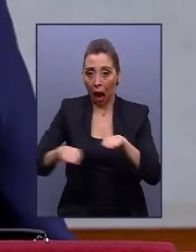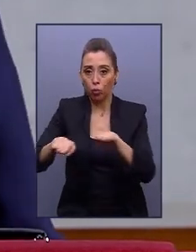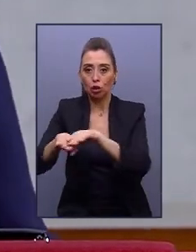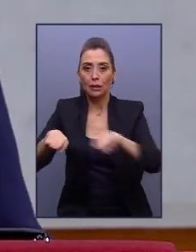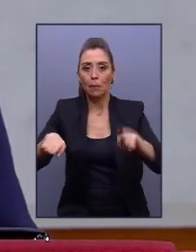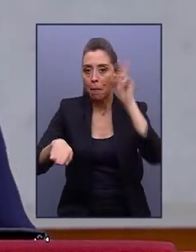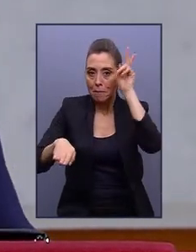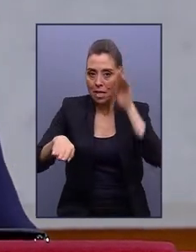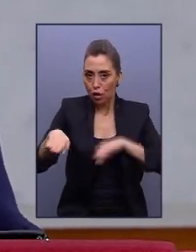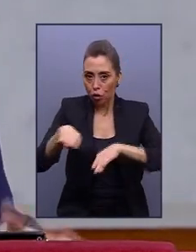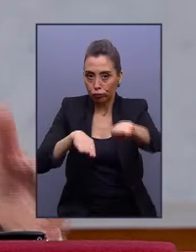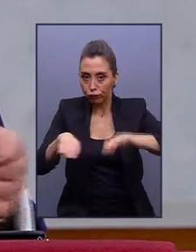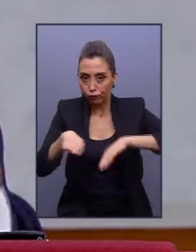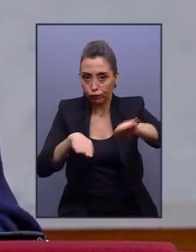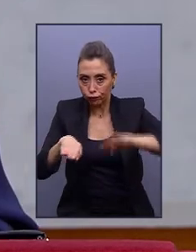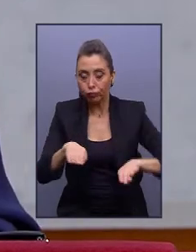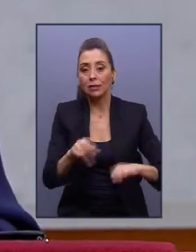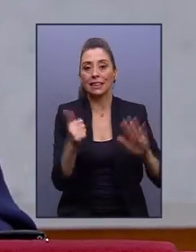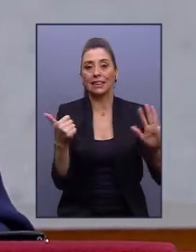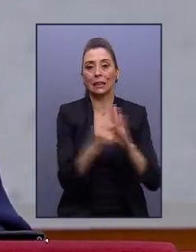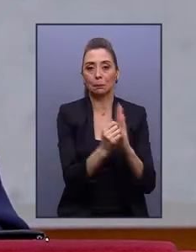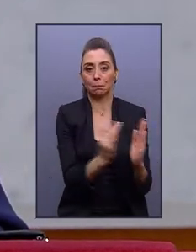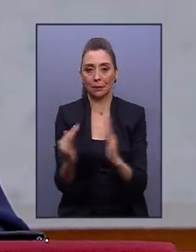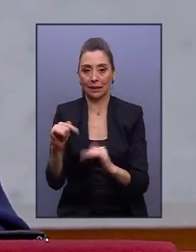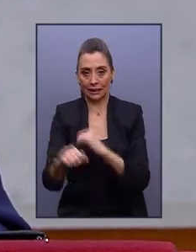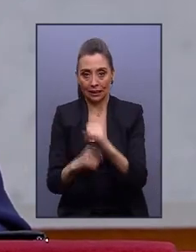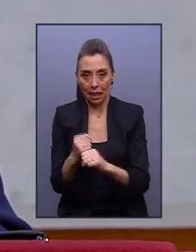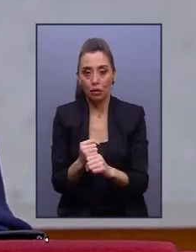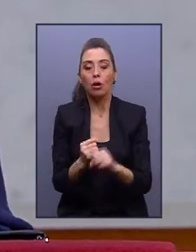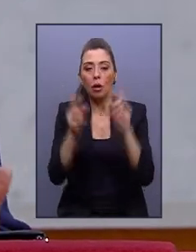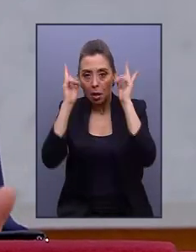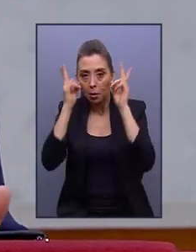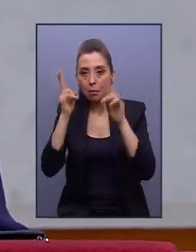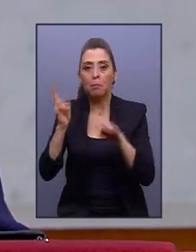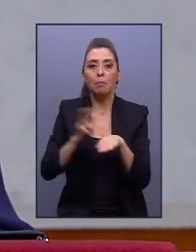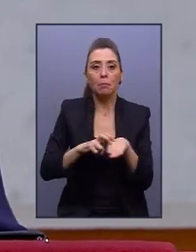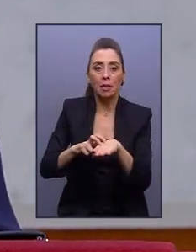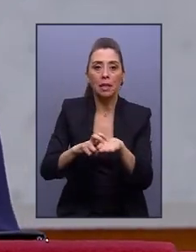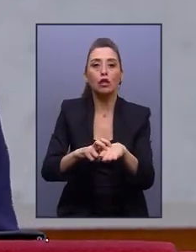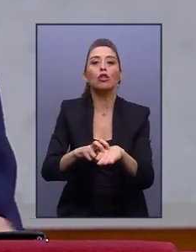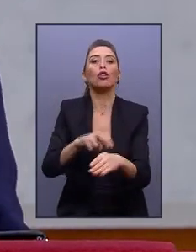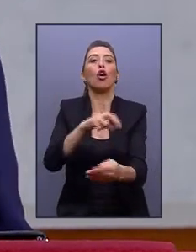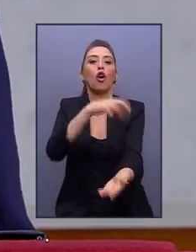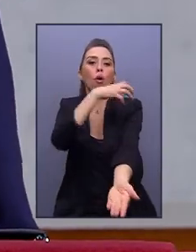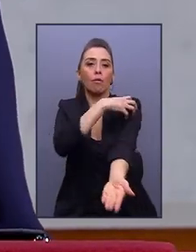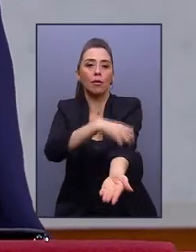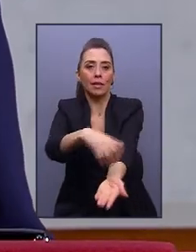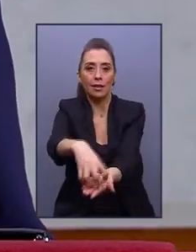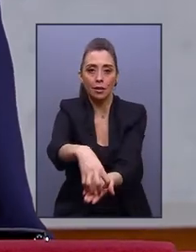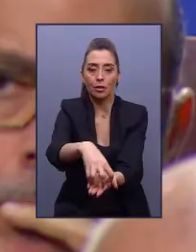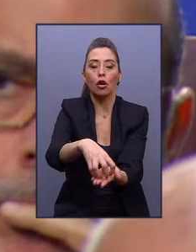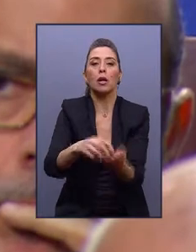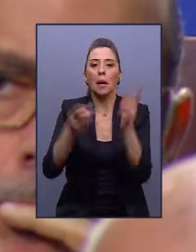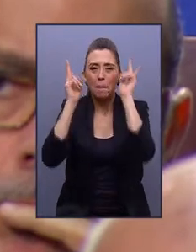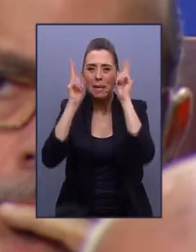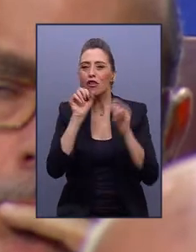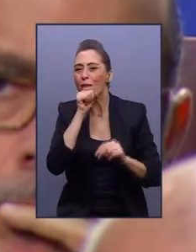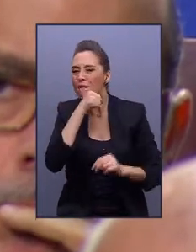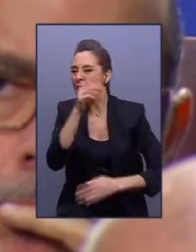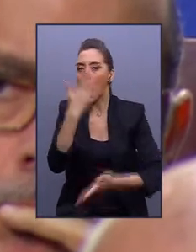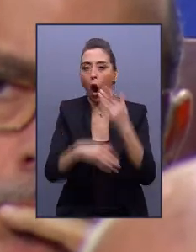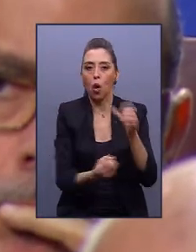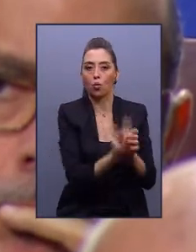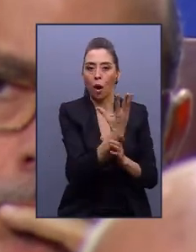semestre de este año. Para apoyar el transporte público en los centros urbanos regionales, Hemos impulsado la renovación de flotas a través del